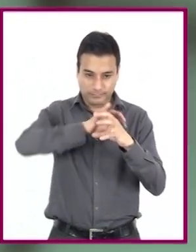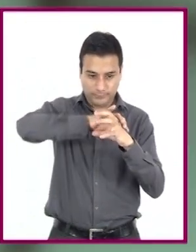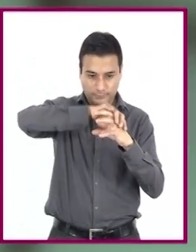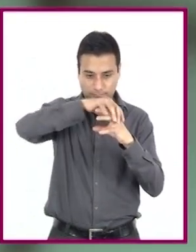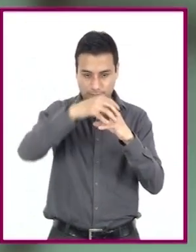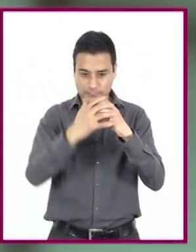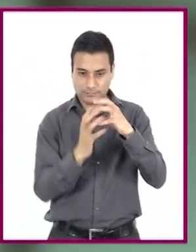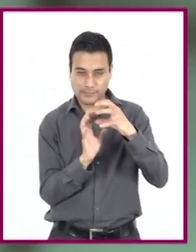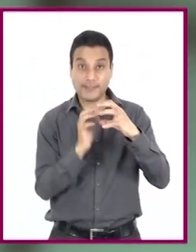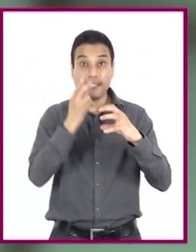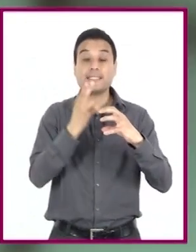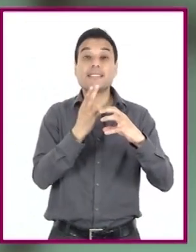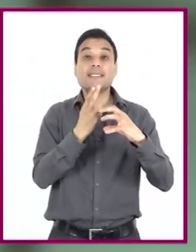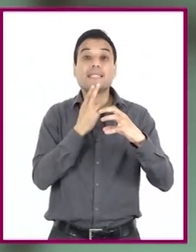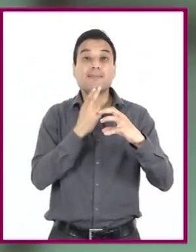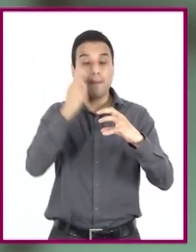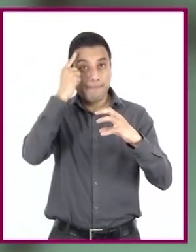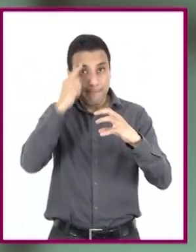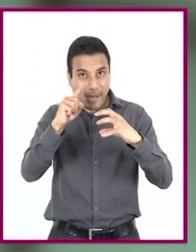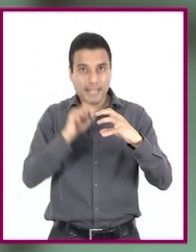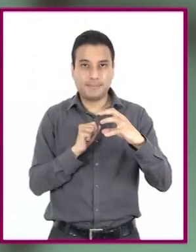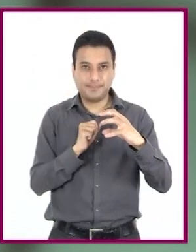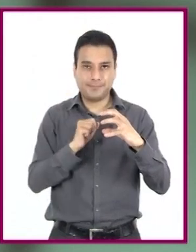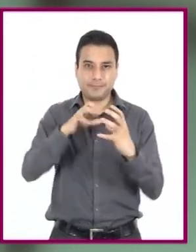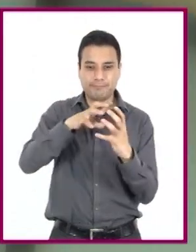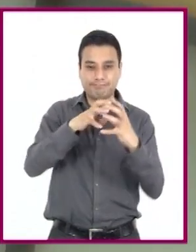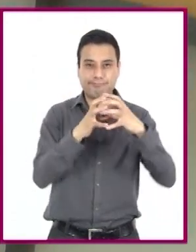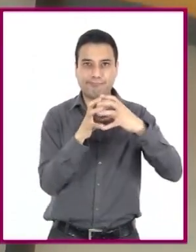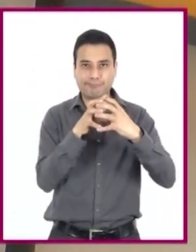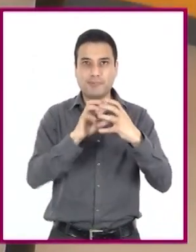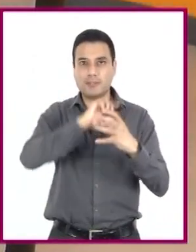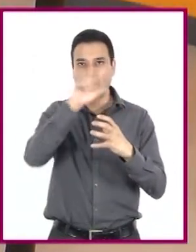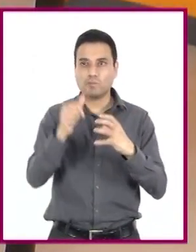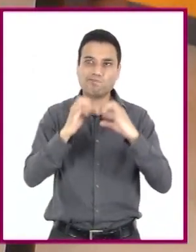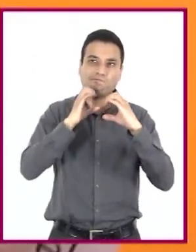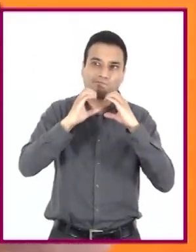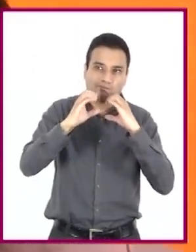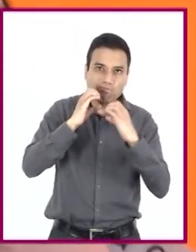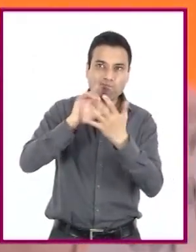funciones de transporte y comunicación celular. Vamos a pegarlas.